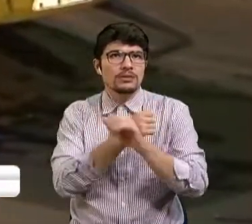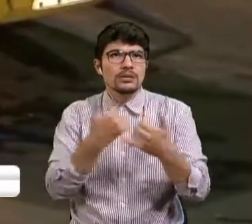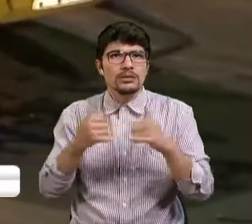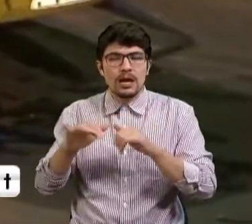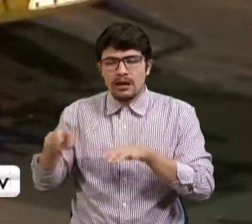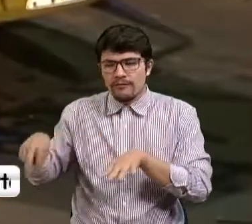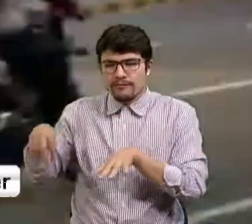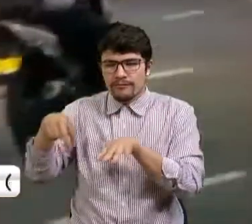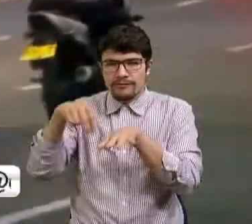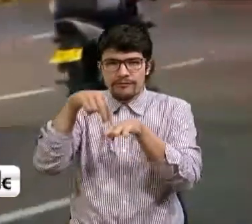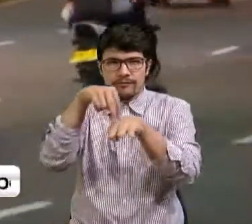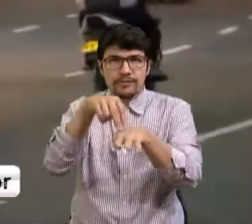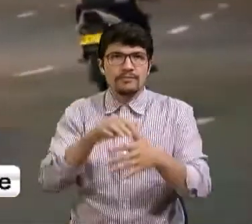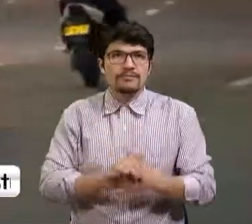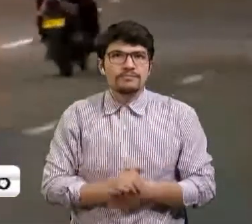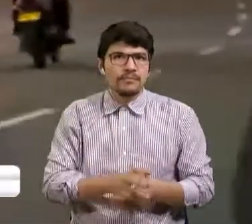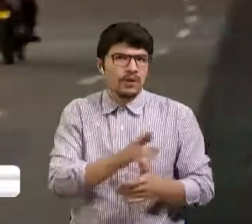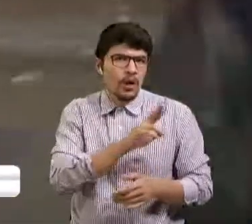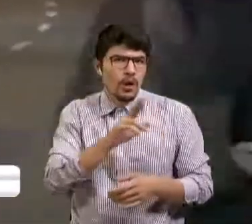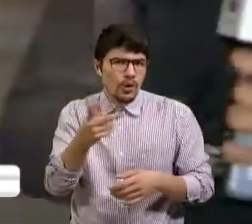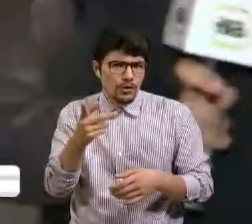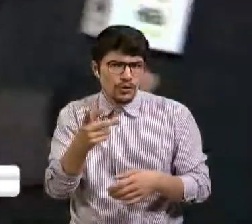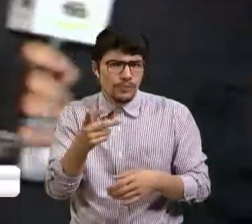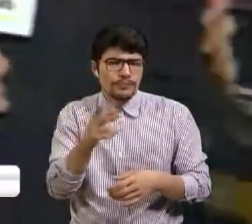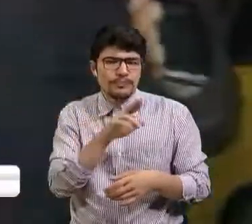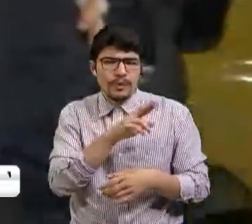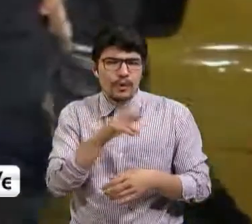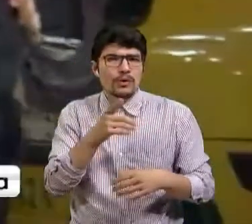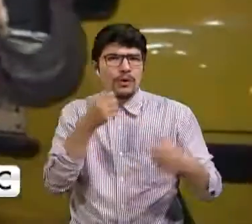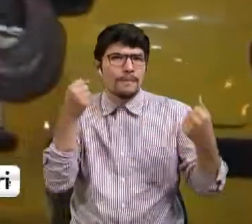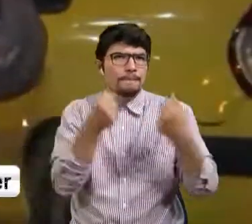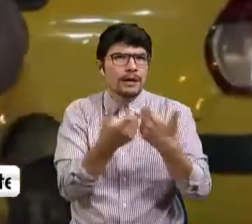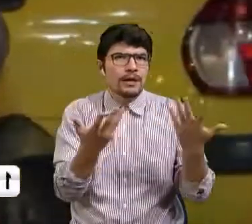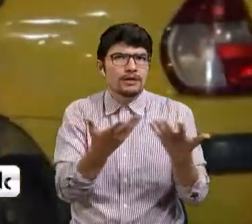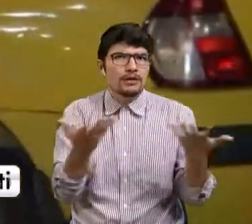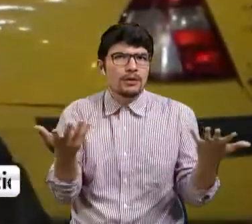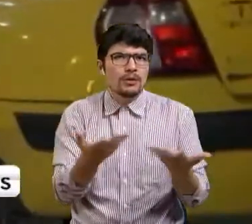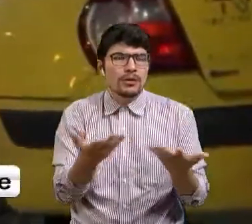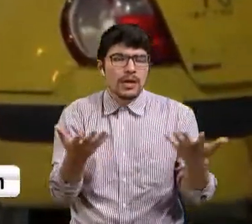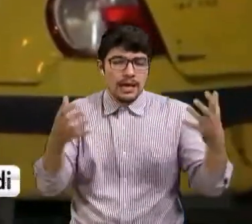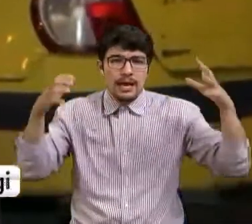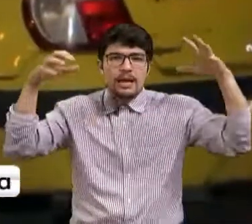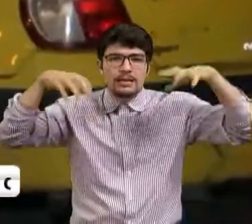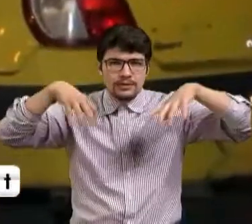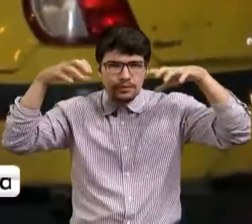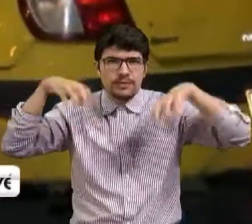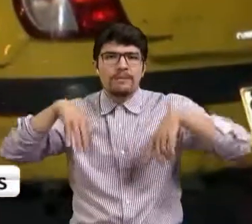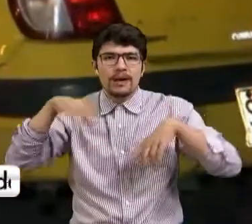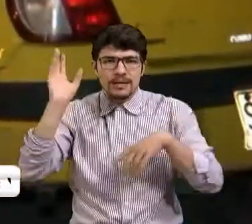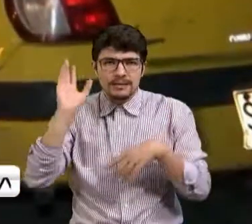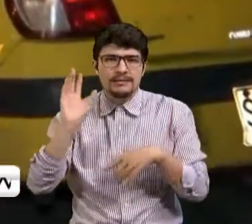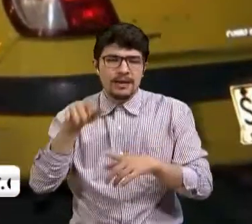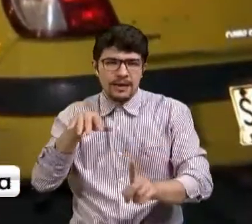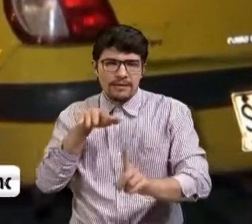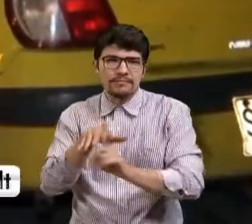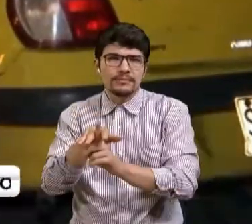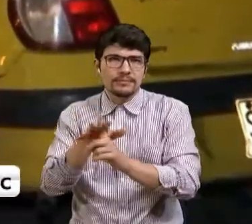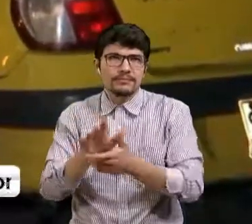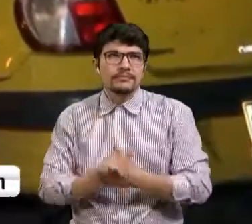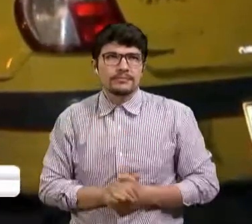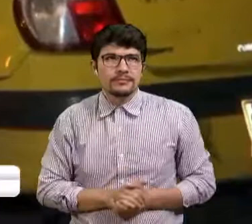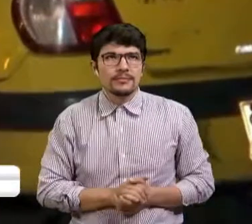una grúa otro accidente de tránsito esta vez la lluvia ha sido la protagonista la pericia